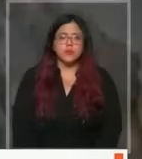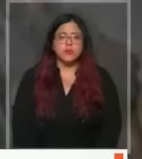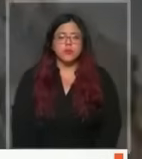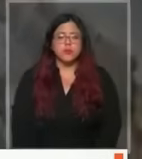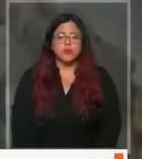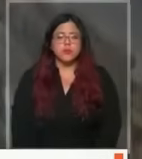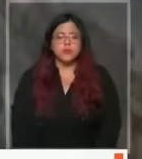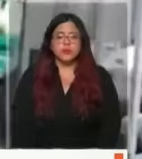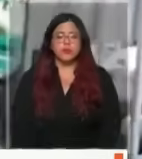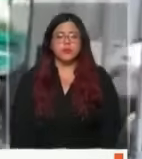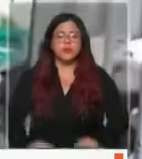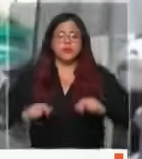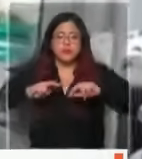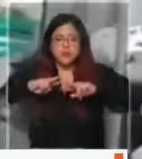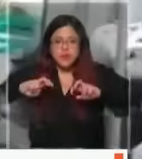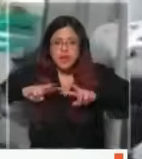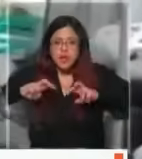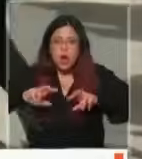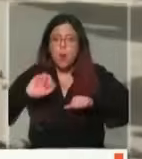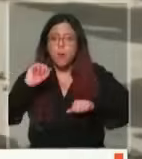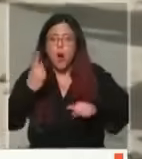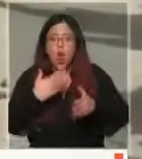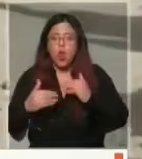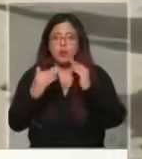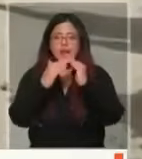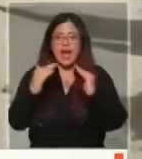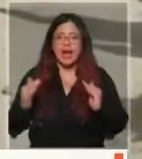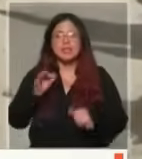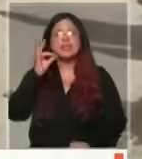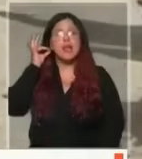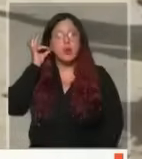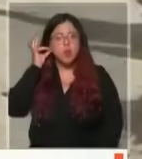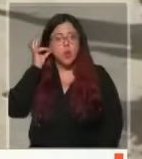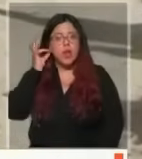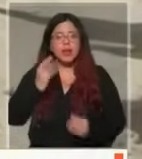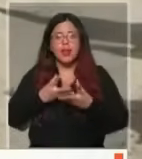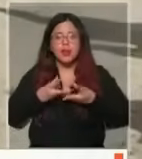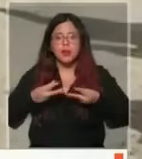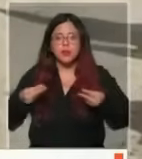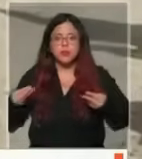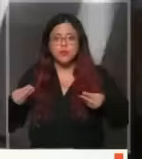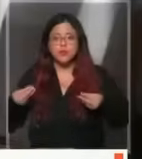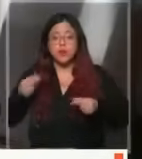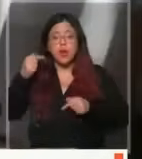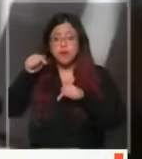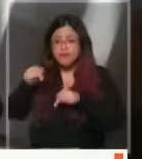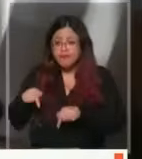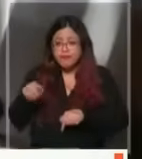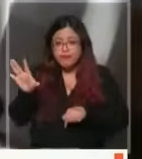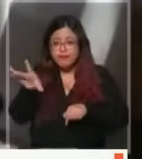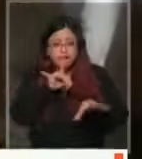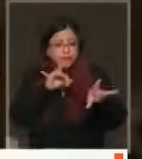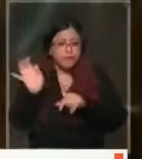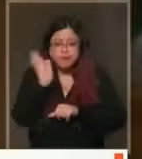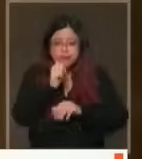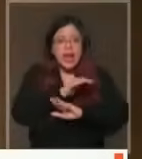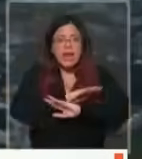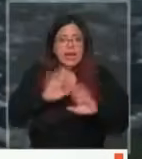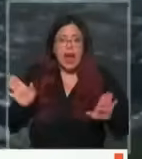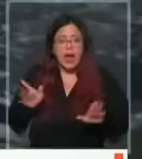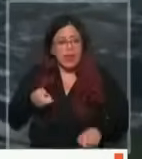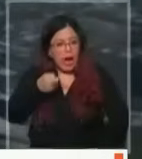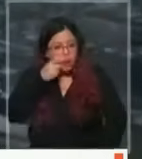Las primeras diligencias se realizaron en la casa de la mujer desaparecida, pero allí no se encontraron rastros ni